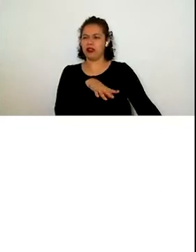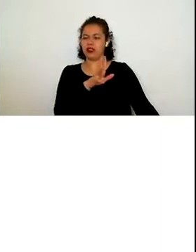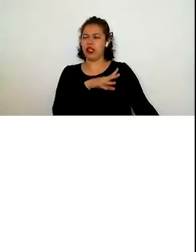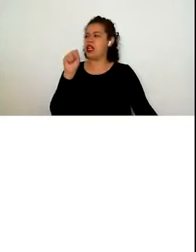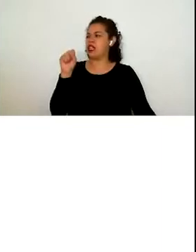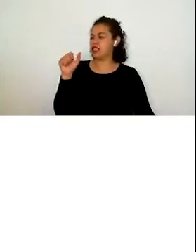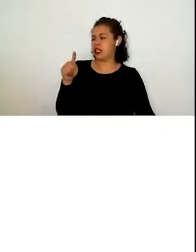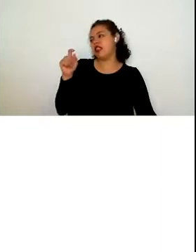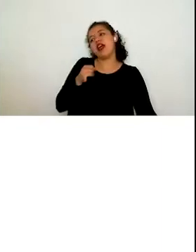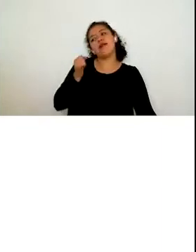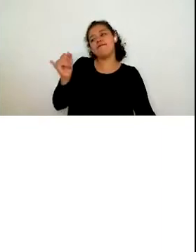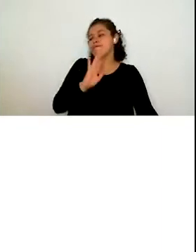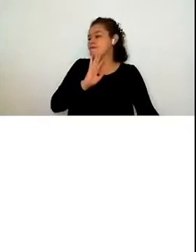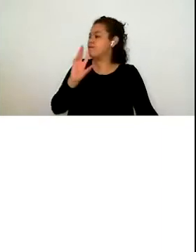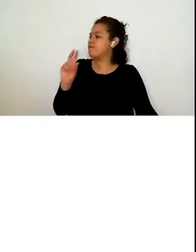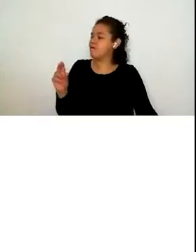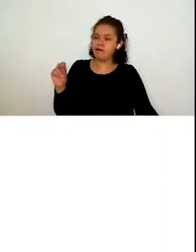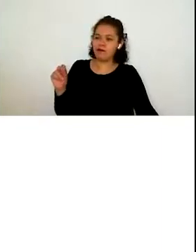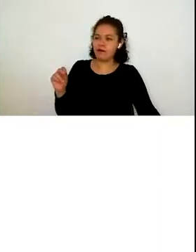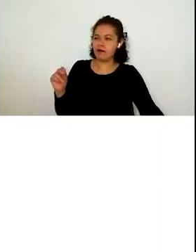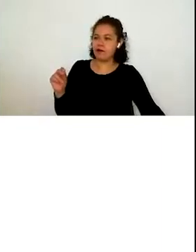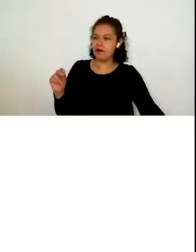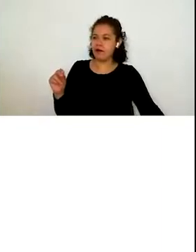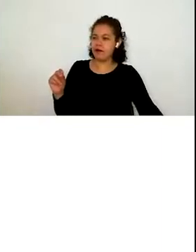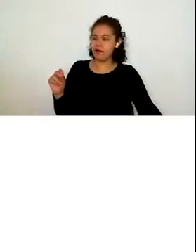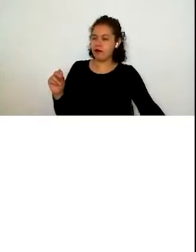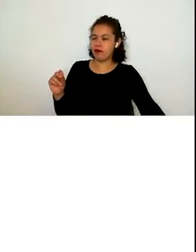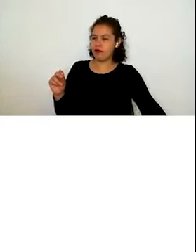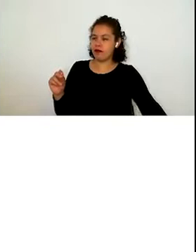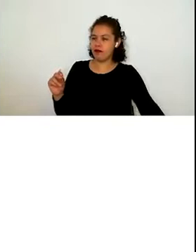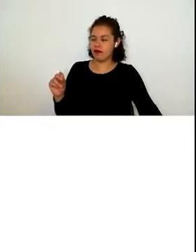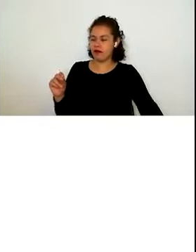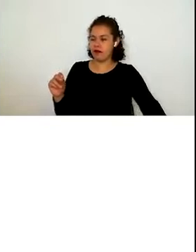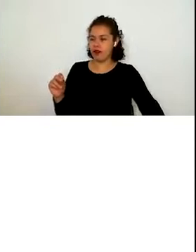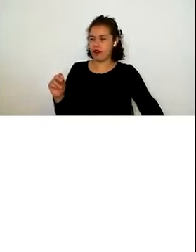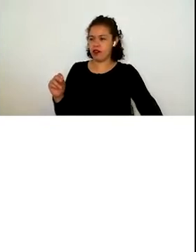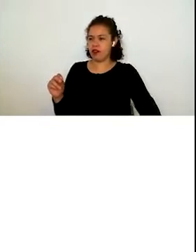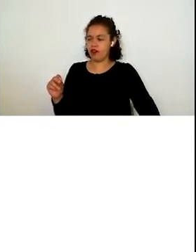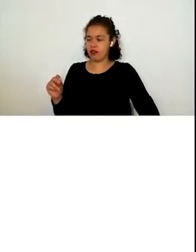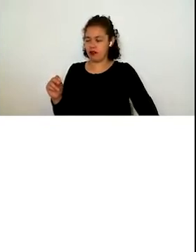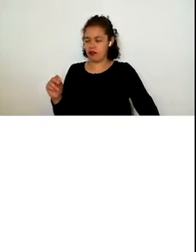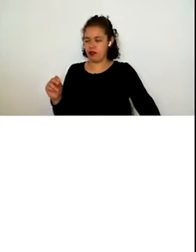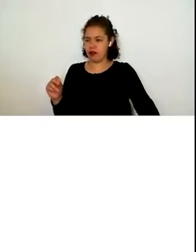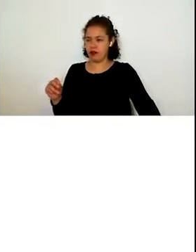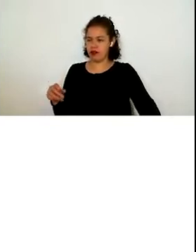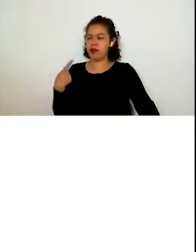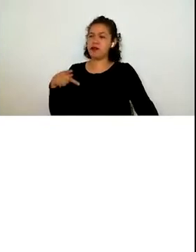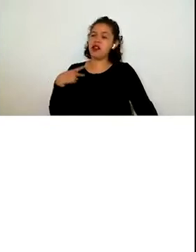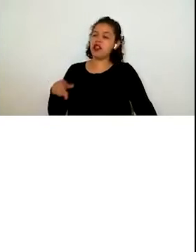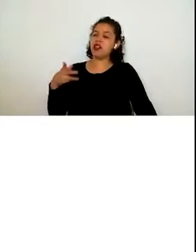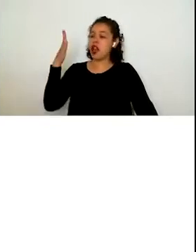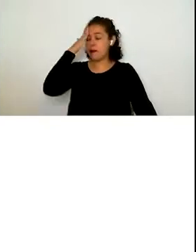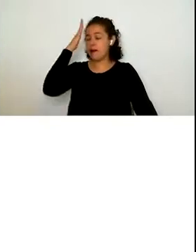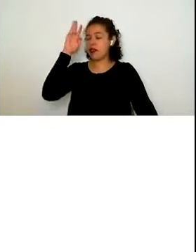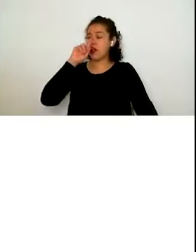que definitivamente, aunque las personas que formen parte de un patronato, de una institución que no tiene